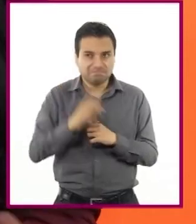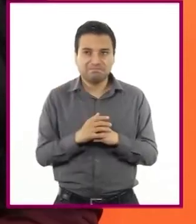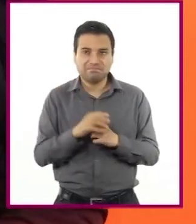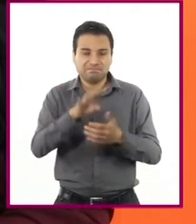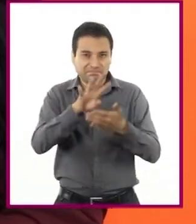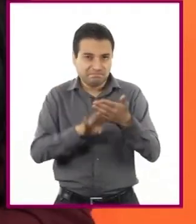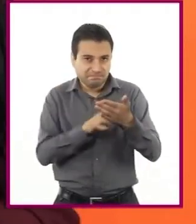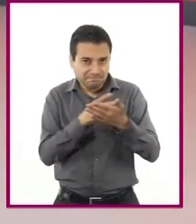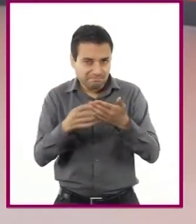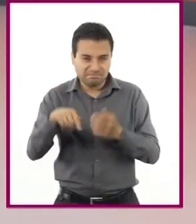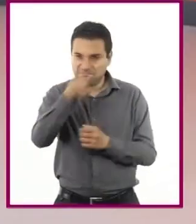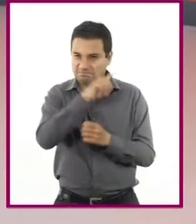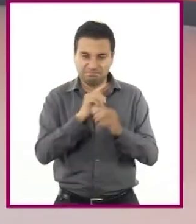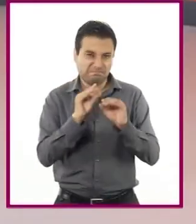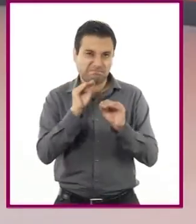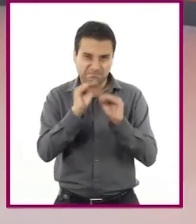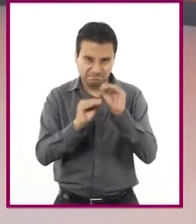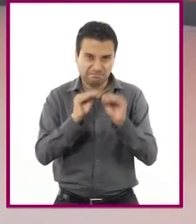tabla, etc.